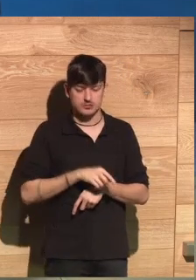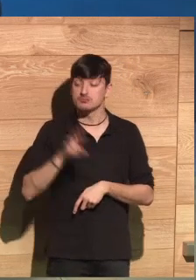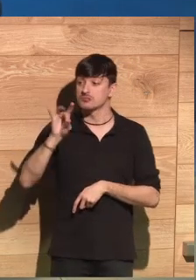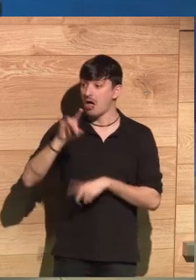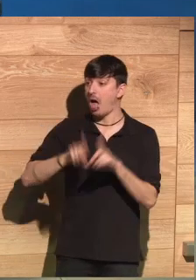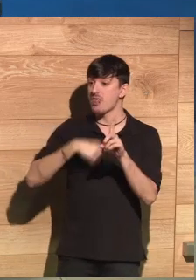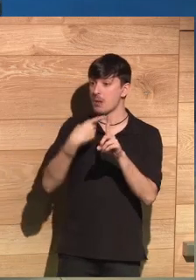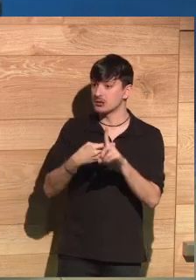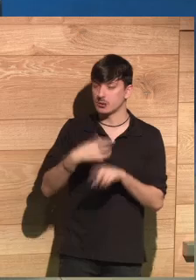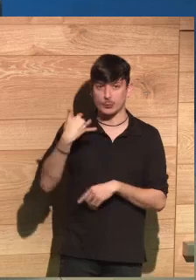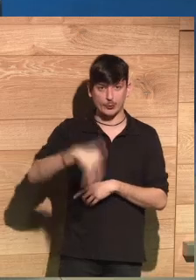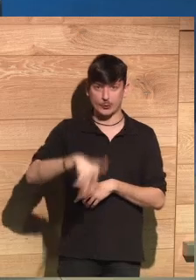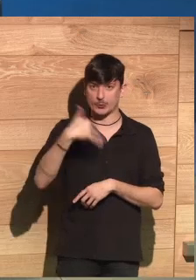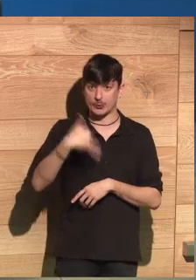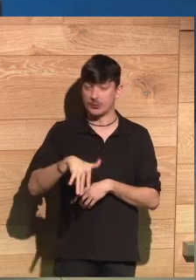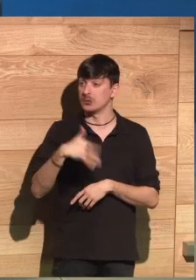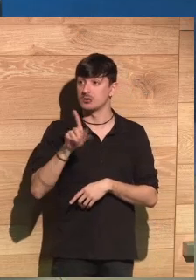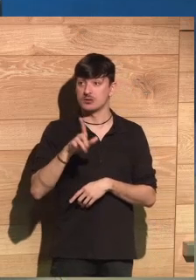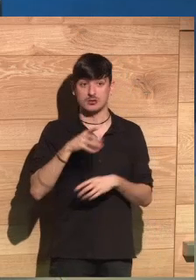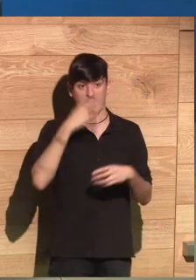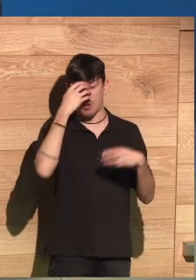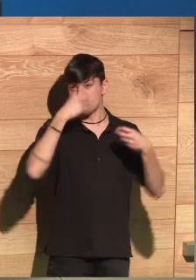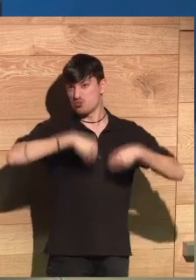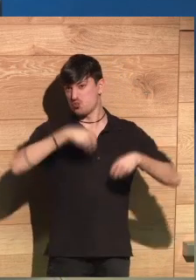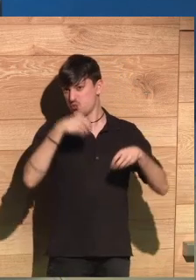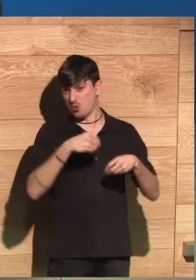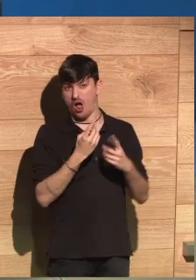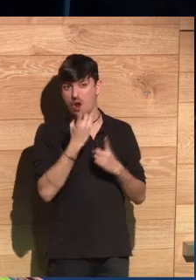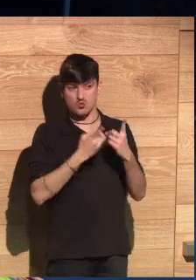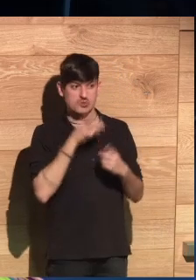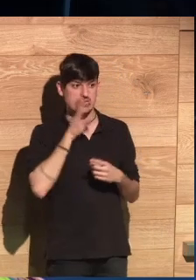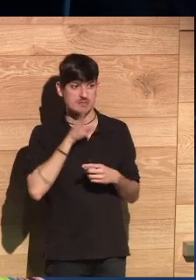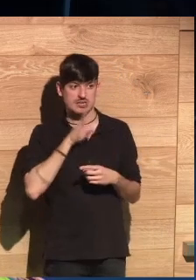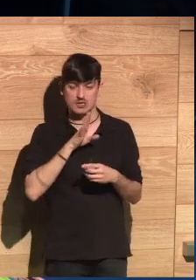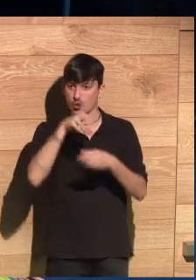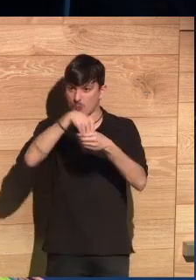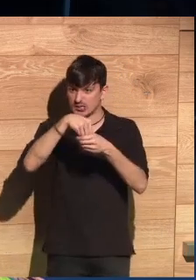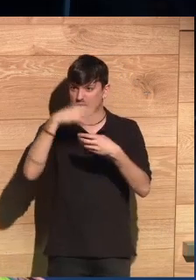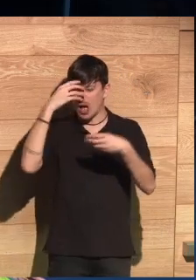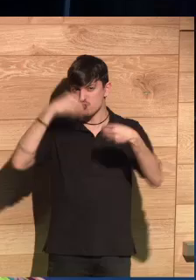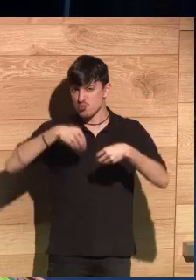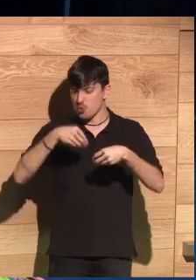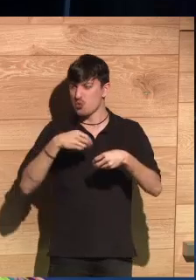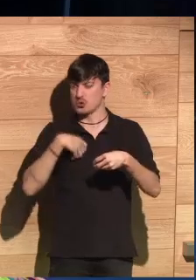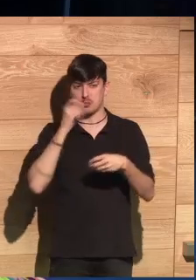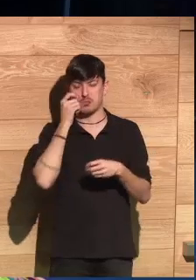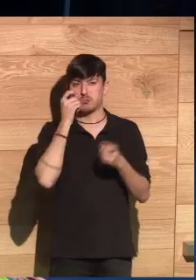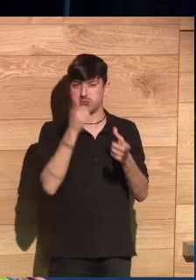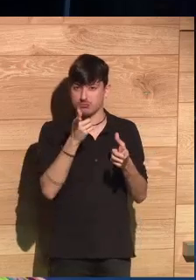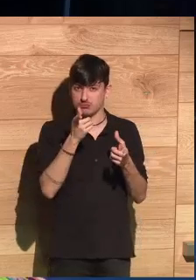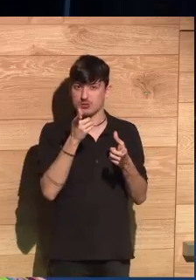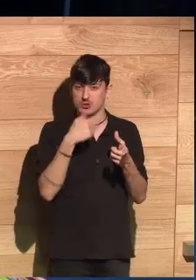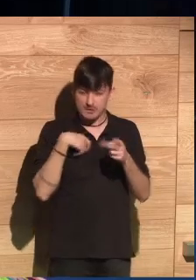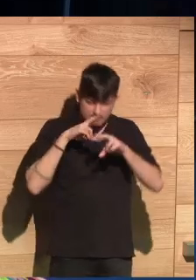que es terrible ese componente absurdo de algunos crímenes, y de lo que me he dado cuenta es que